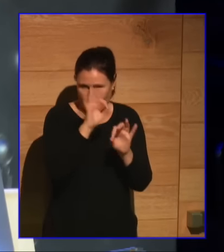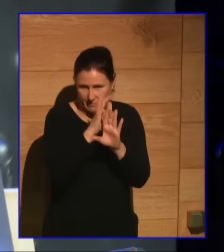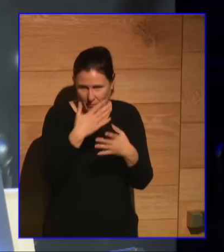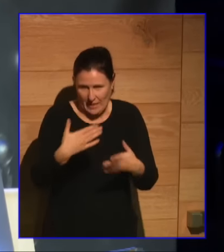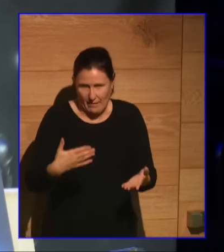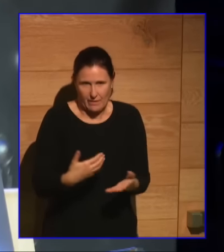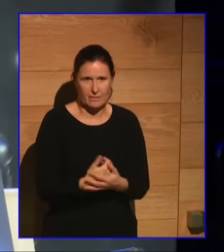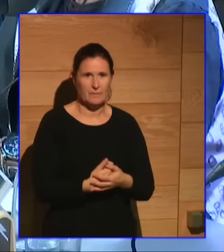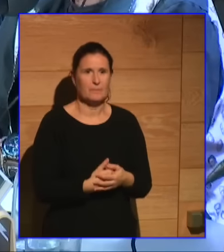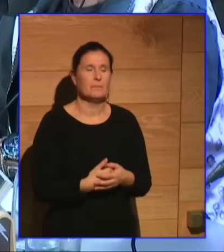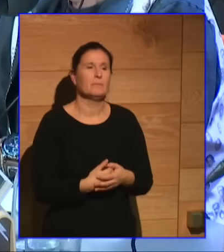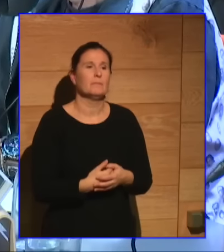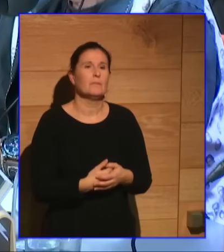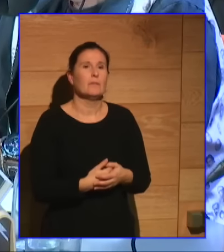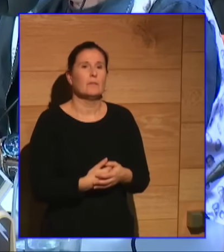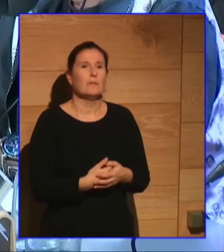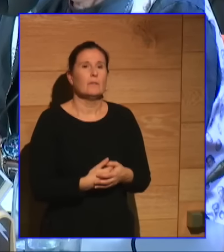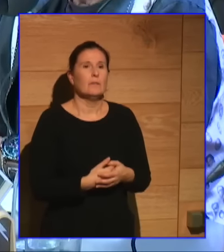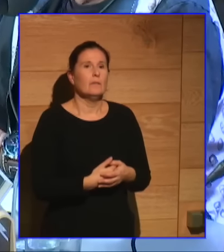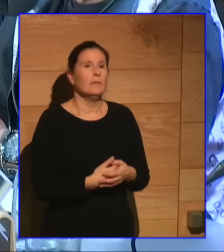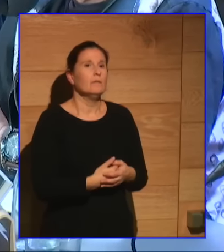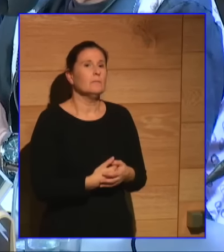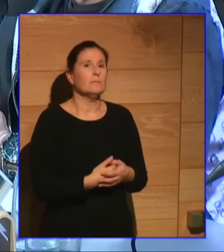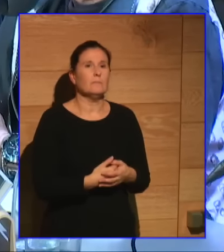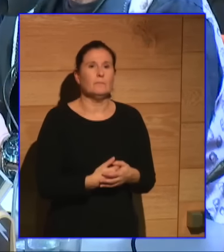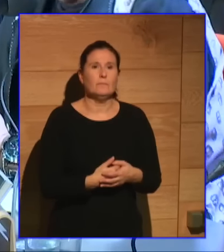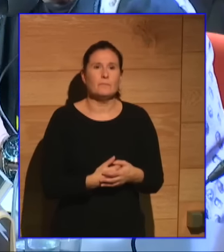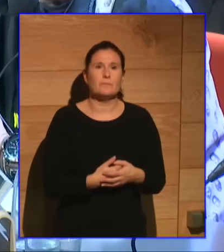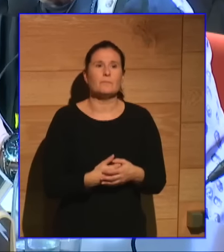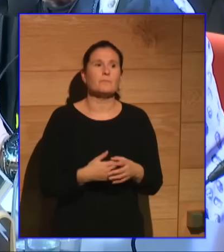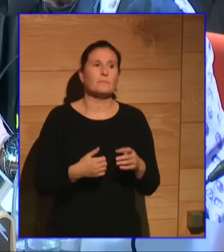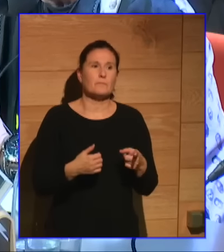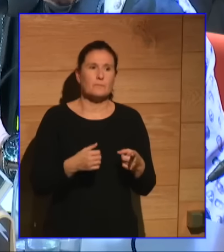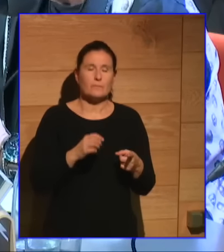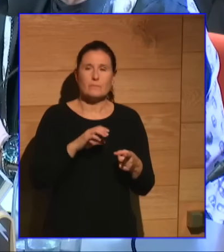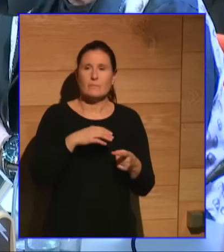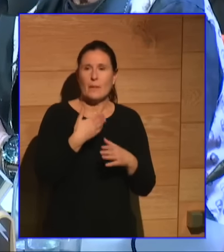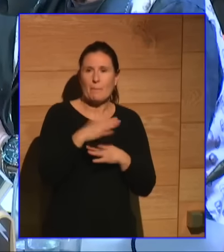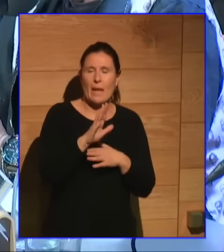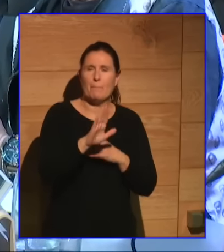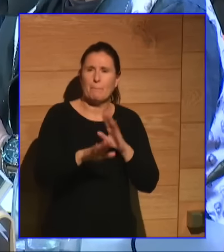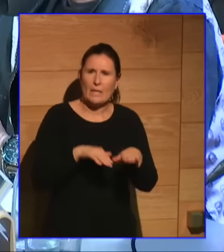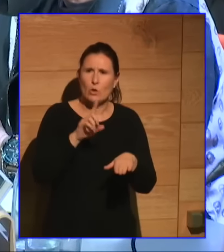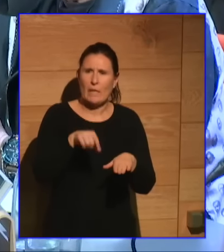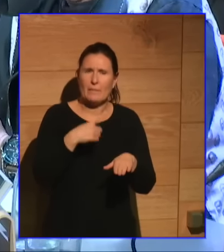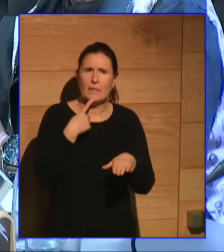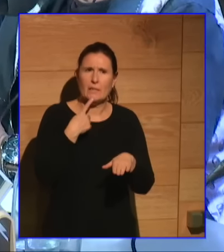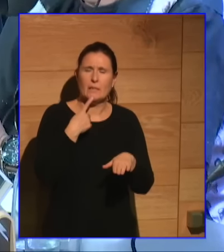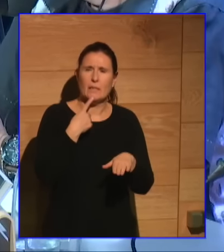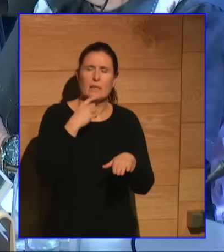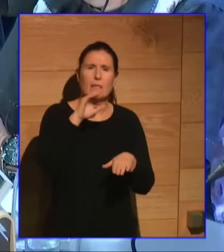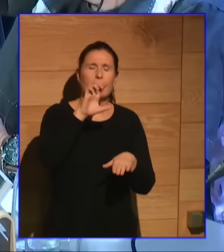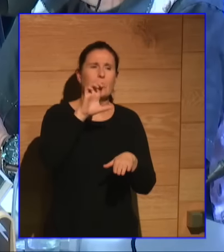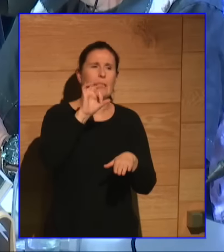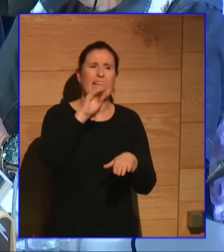nada. No pretendo hacer un chiste. Malpaso, yo creo que es anterior también de Clint Eastwood. Malpaso es anterior de Clint Eastwood. Yo creo que sí. Almodóvar tiene la suya también.